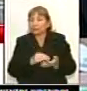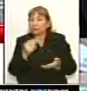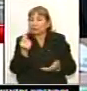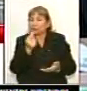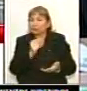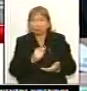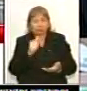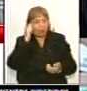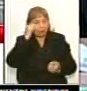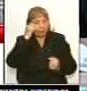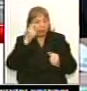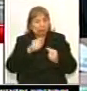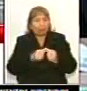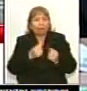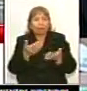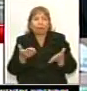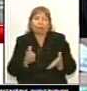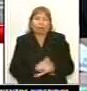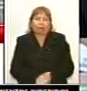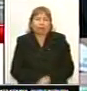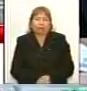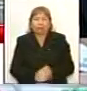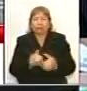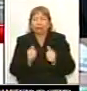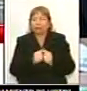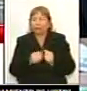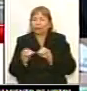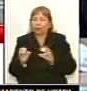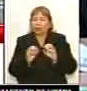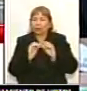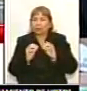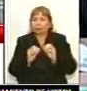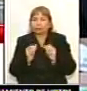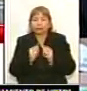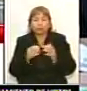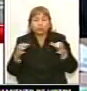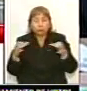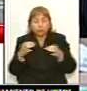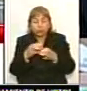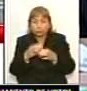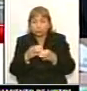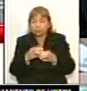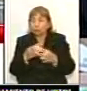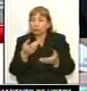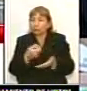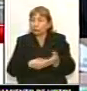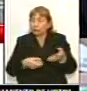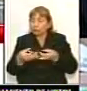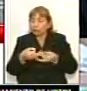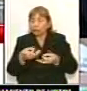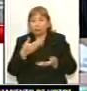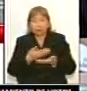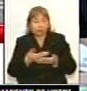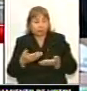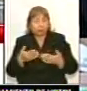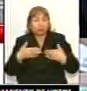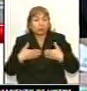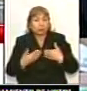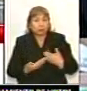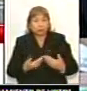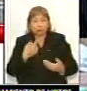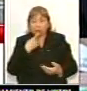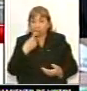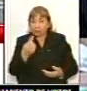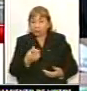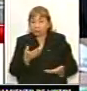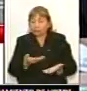se acudan a los fondos previsionales con una manera de remediar coyuntura. Porque esos fondos, sabemos muy bien, por los montos que han sido hablados